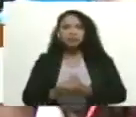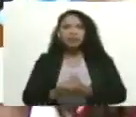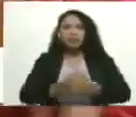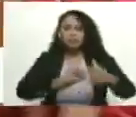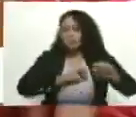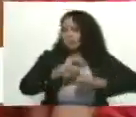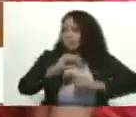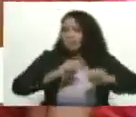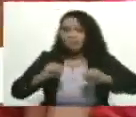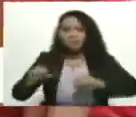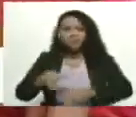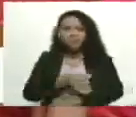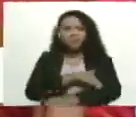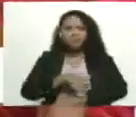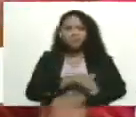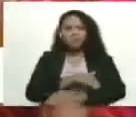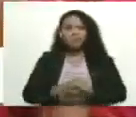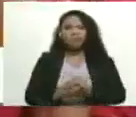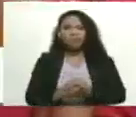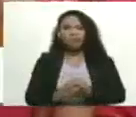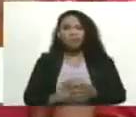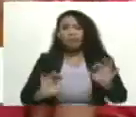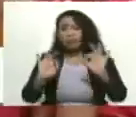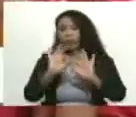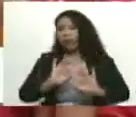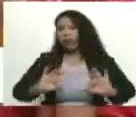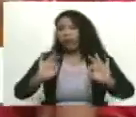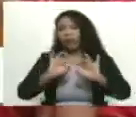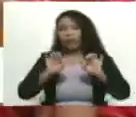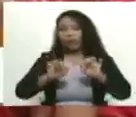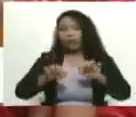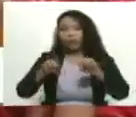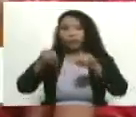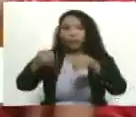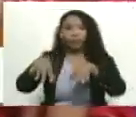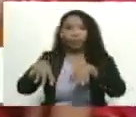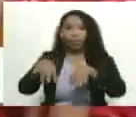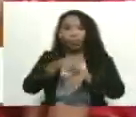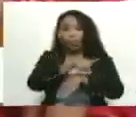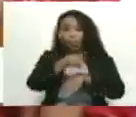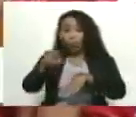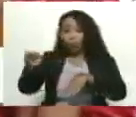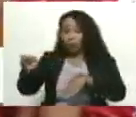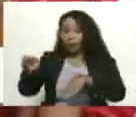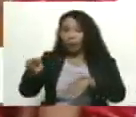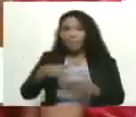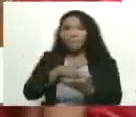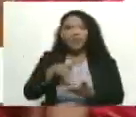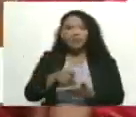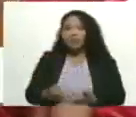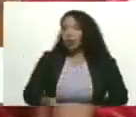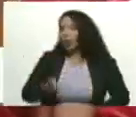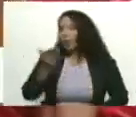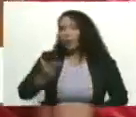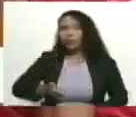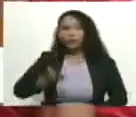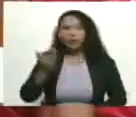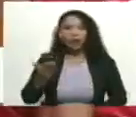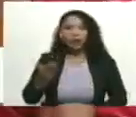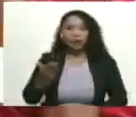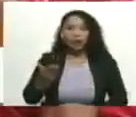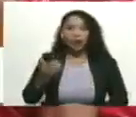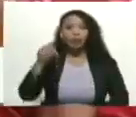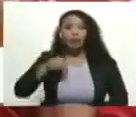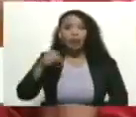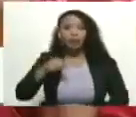bregando en la calle. Nadie aquí se ha rendido. Entonces ustedes son los grandes protagonistas